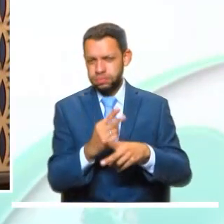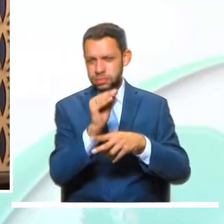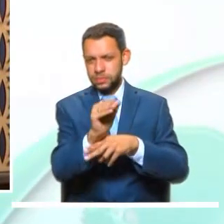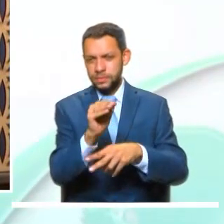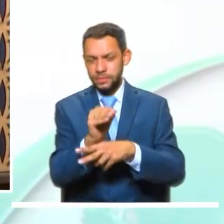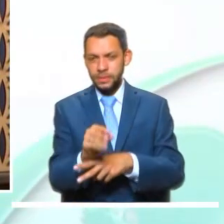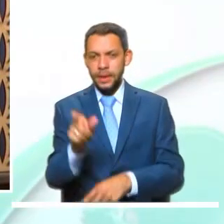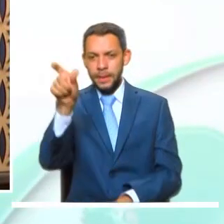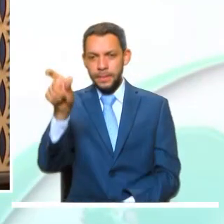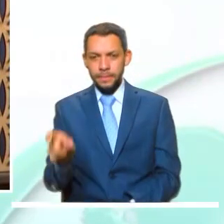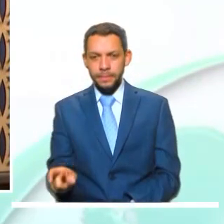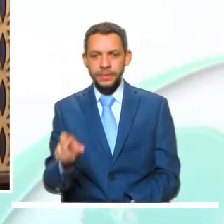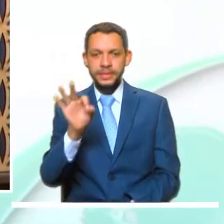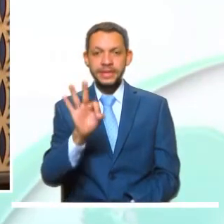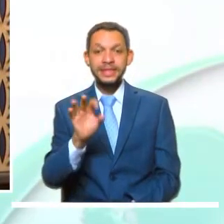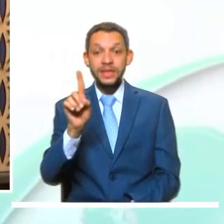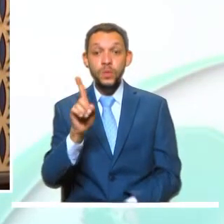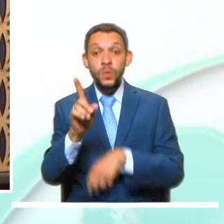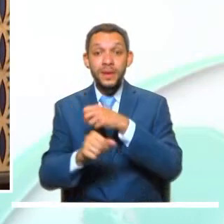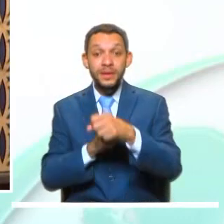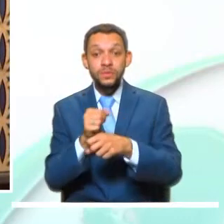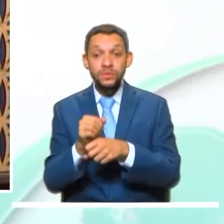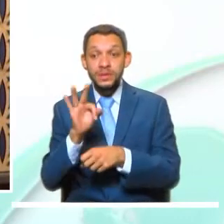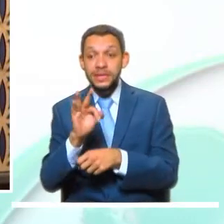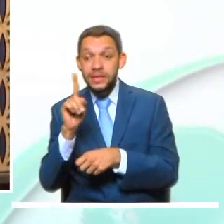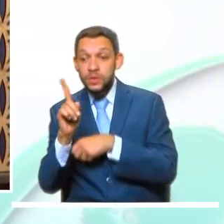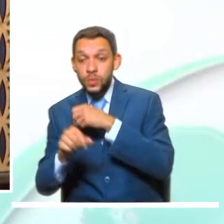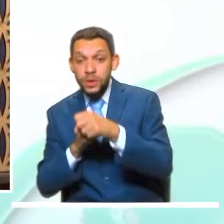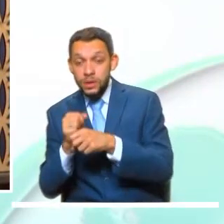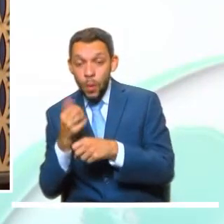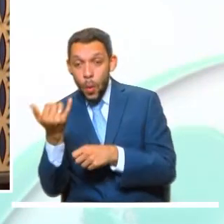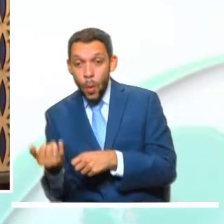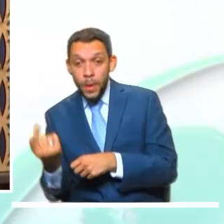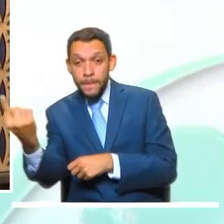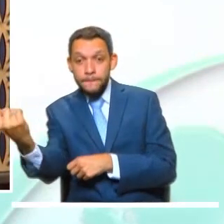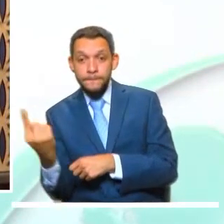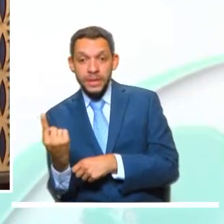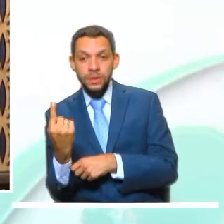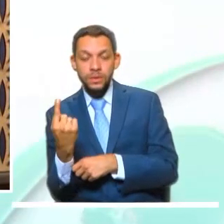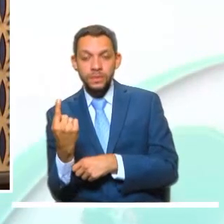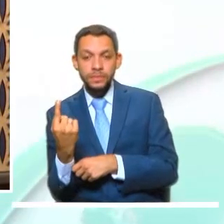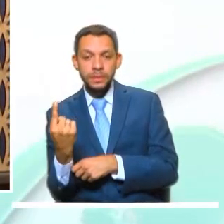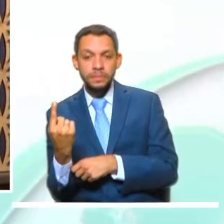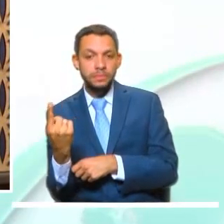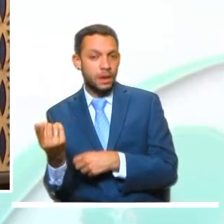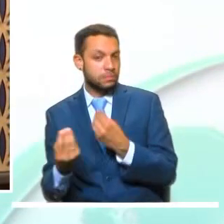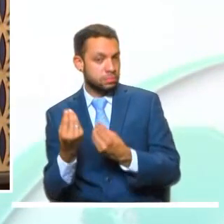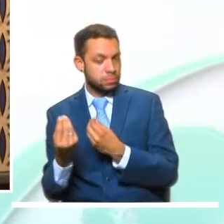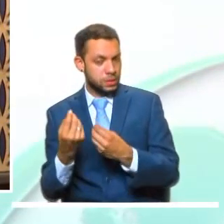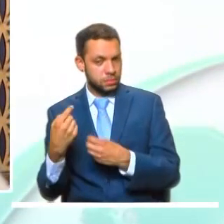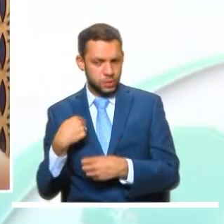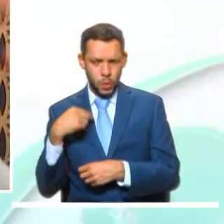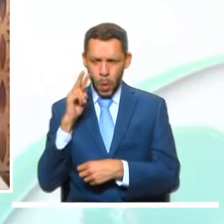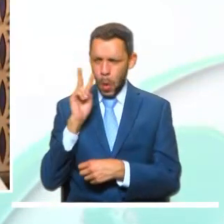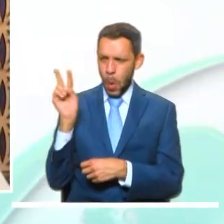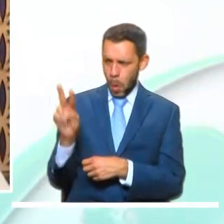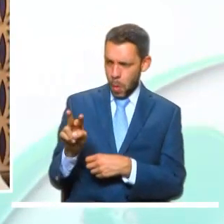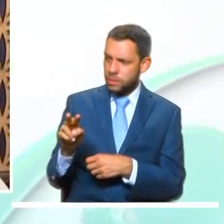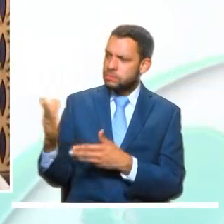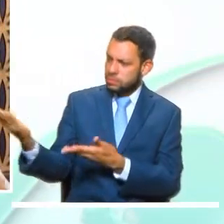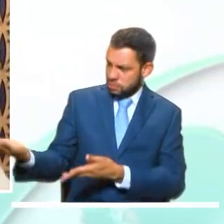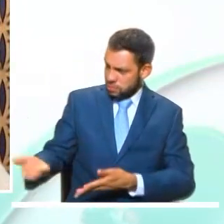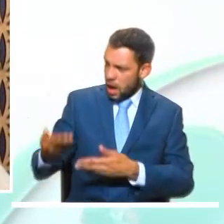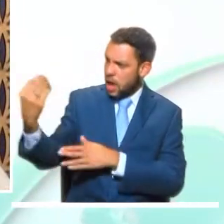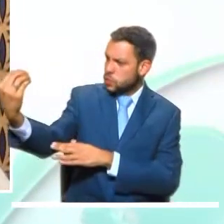paciente de 31 años llega hoy y estaba caminando por el parque yo le dije reciba sol